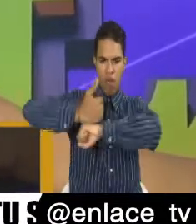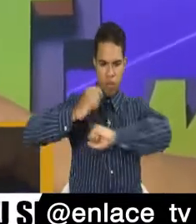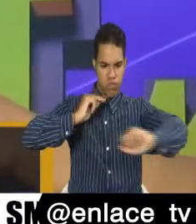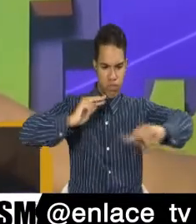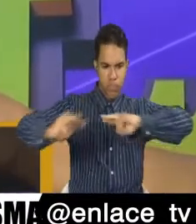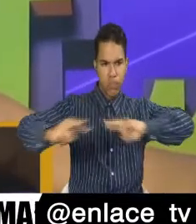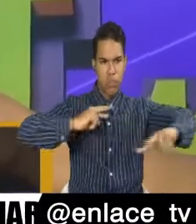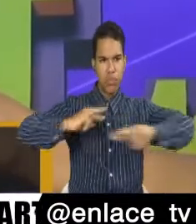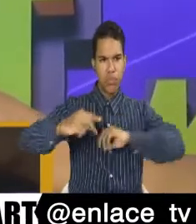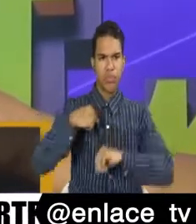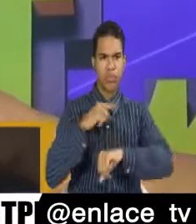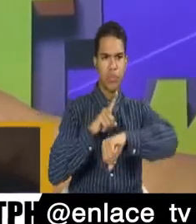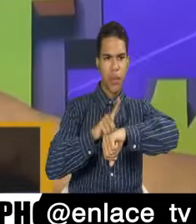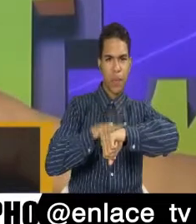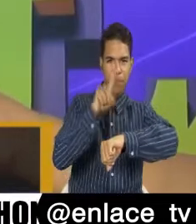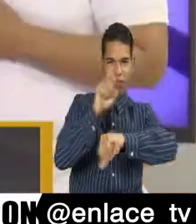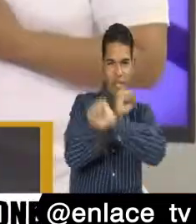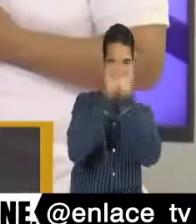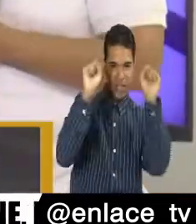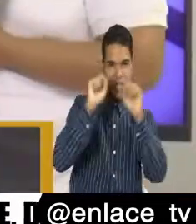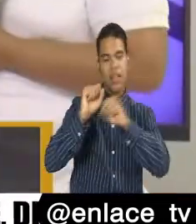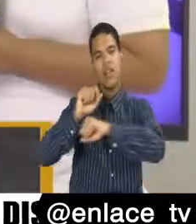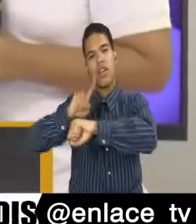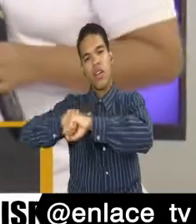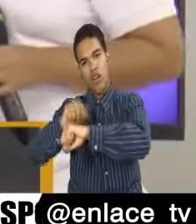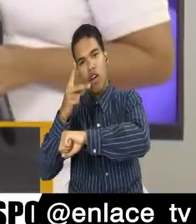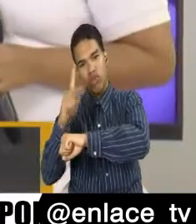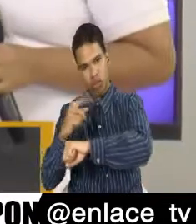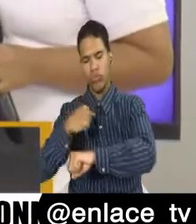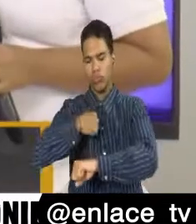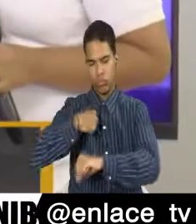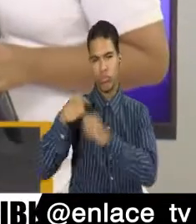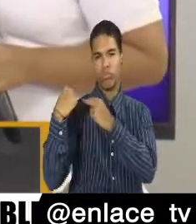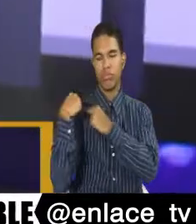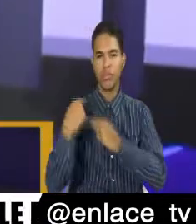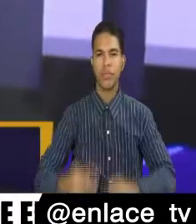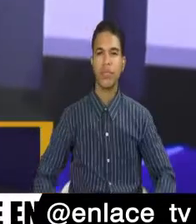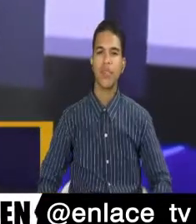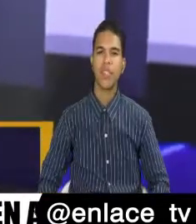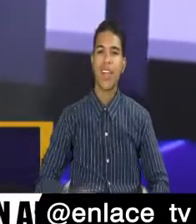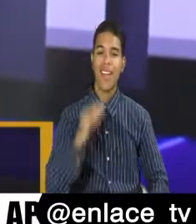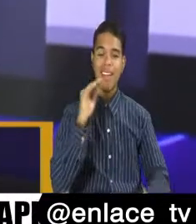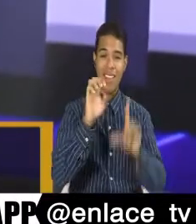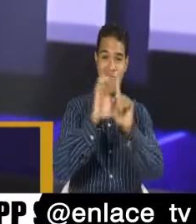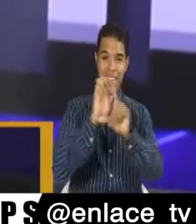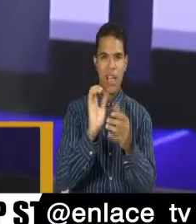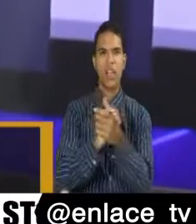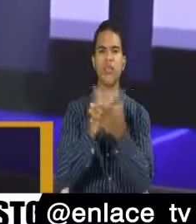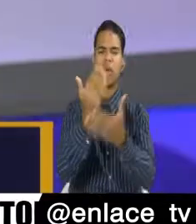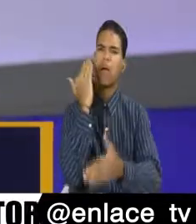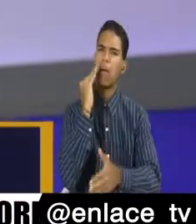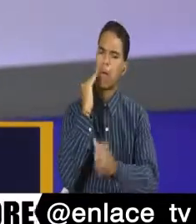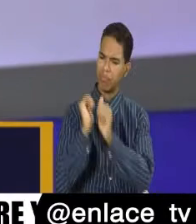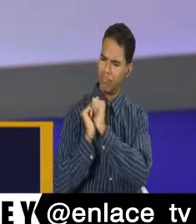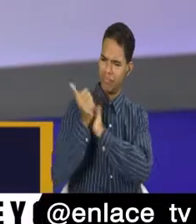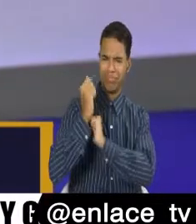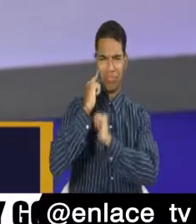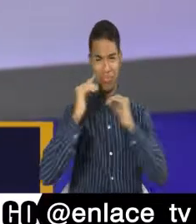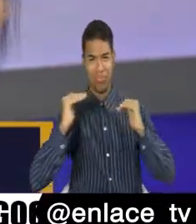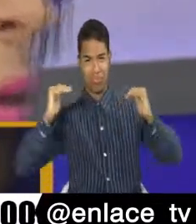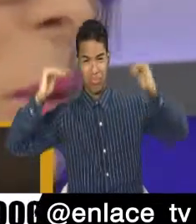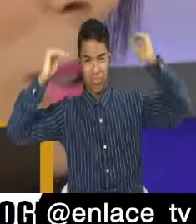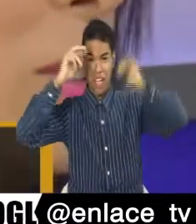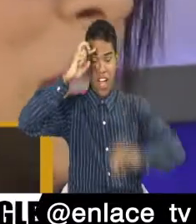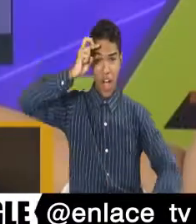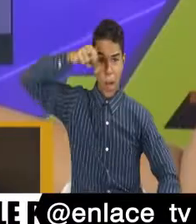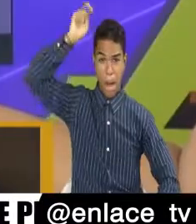las 6 de la mañana y del mediodía en CMI. Enlace Noticias saluda este paso gigante que da una mujer caracterizada por su profesionalismo en el